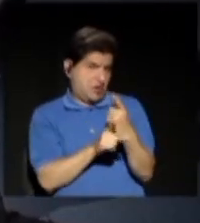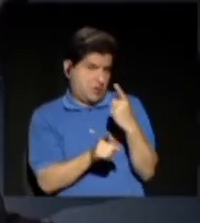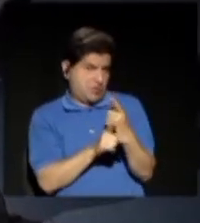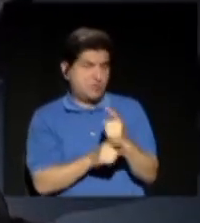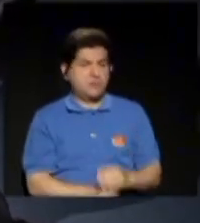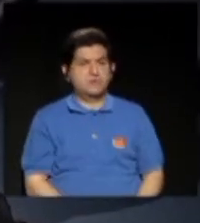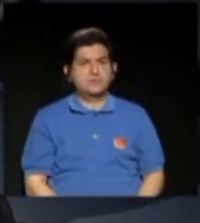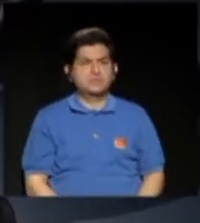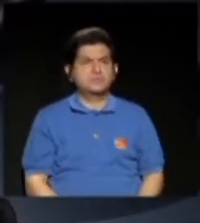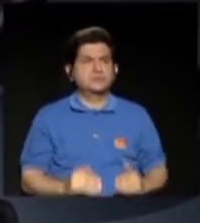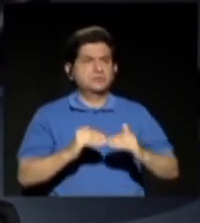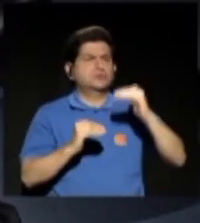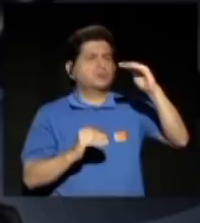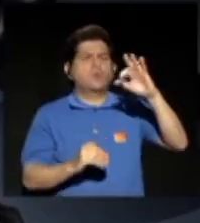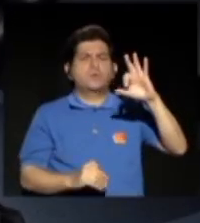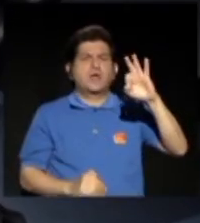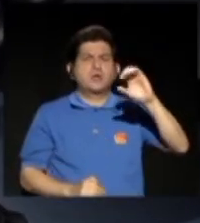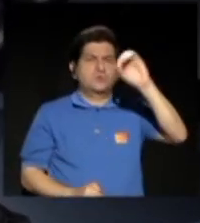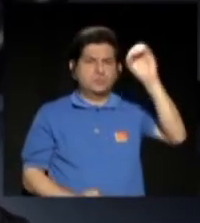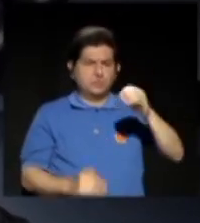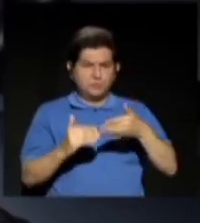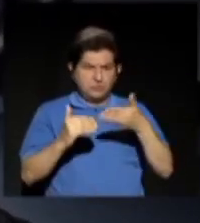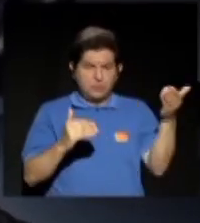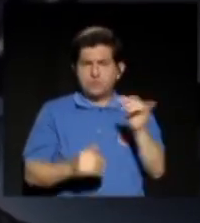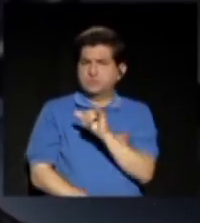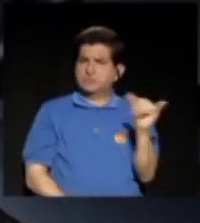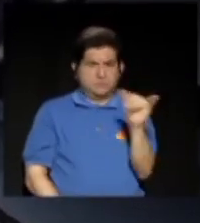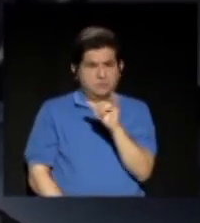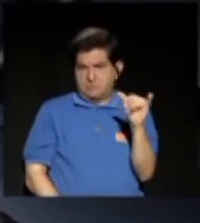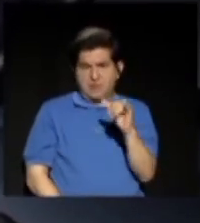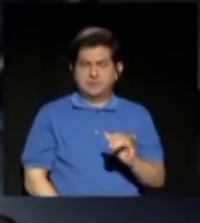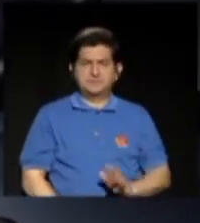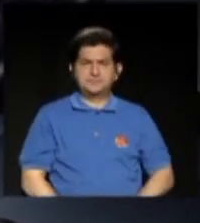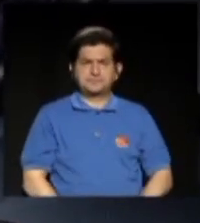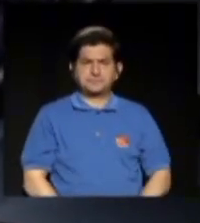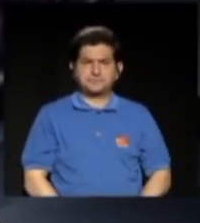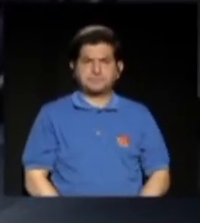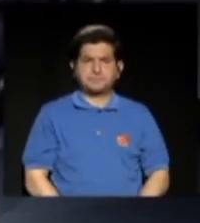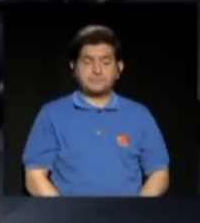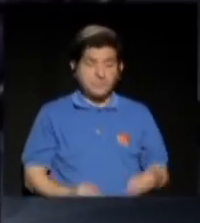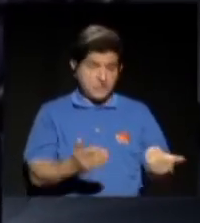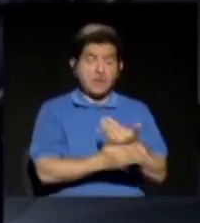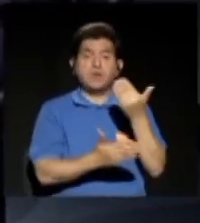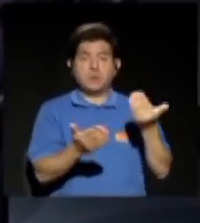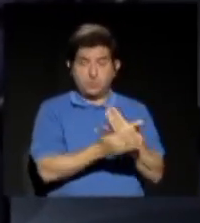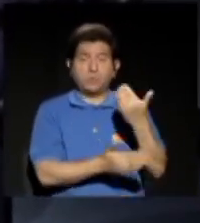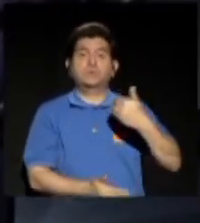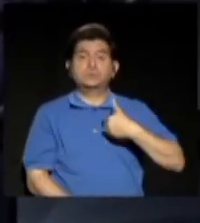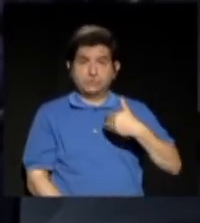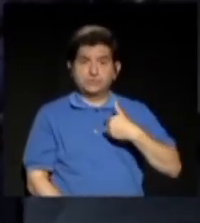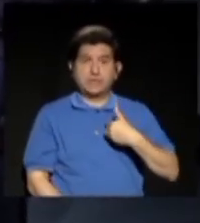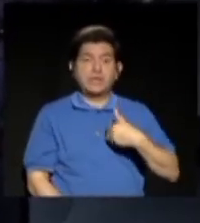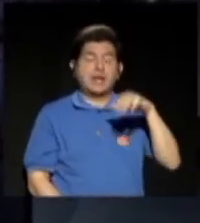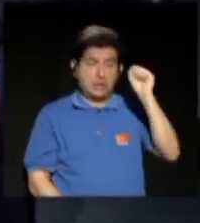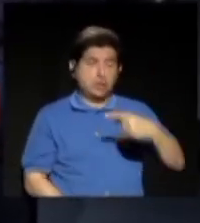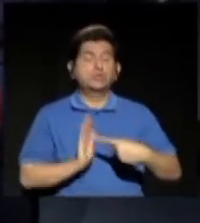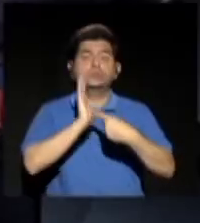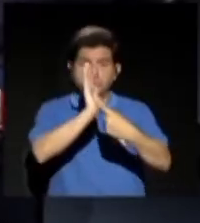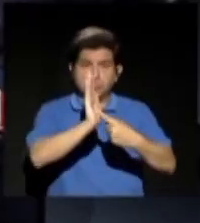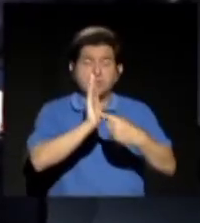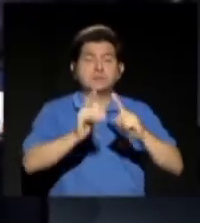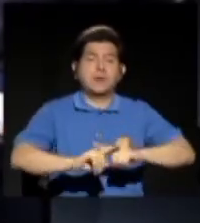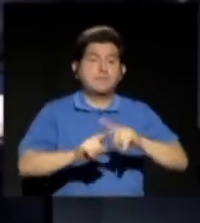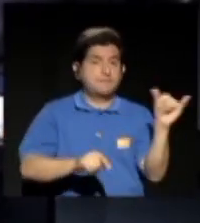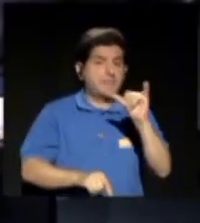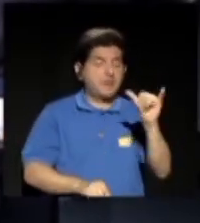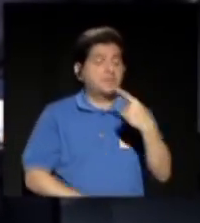que arriba del 90% de los artículos son los mismos. Sí. Y entonces hay innovaciones que son las que se destacan, pero